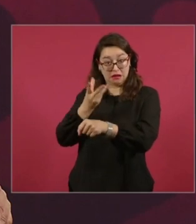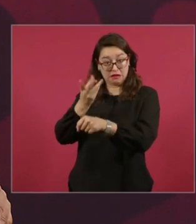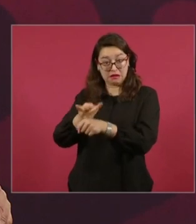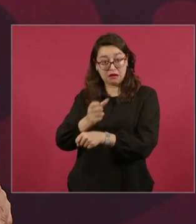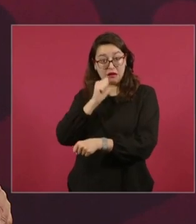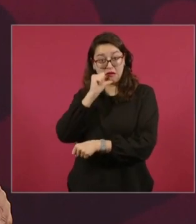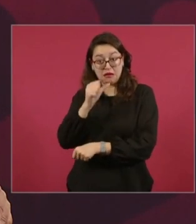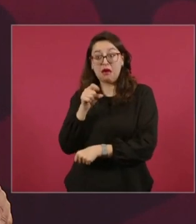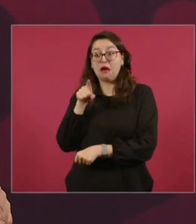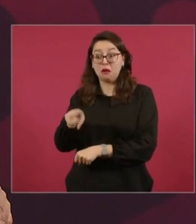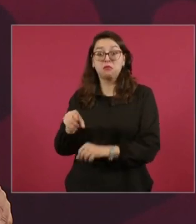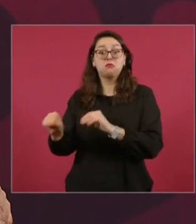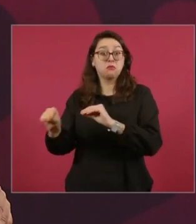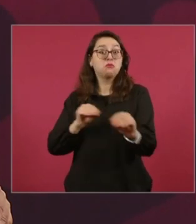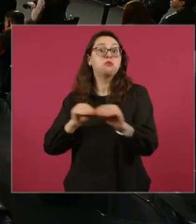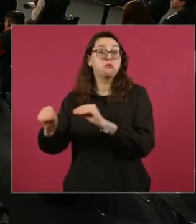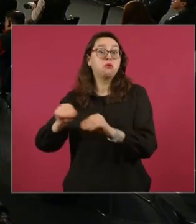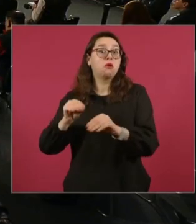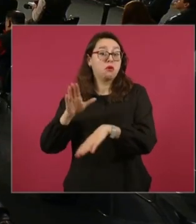configuradas.